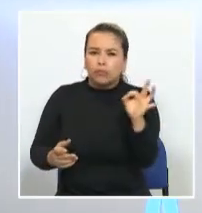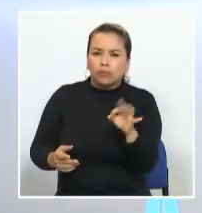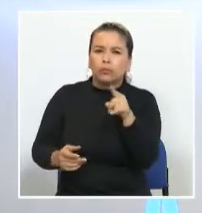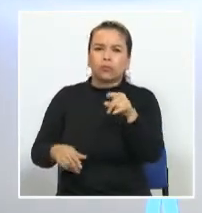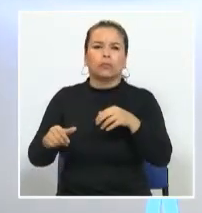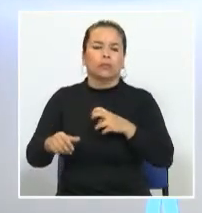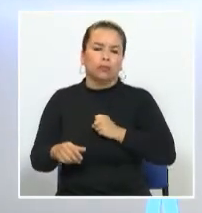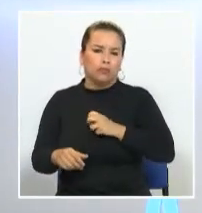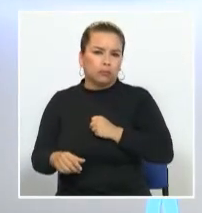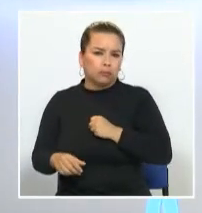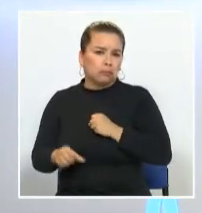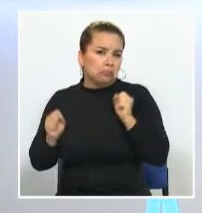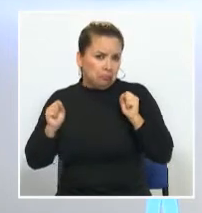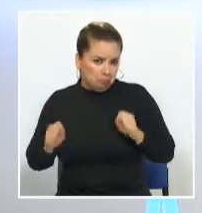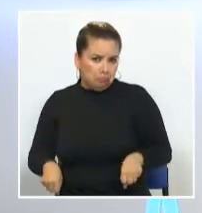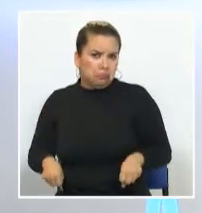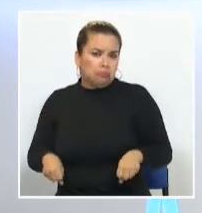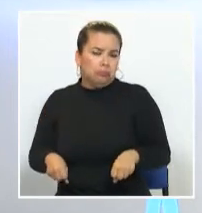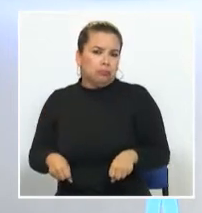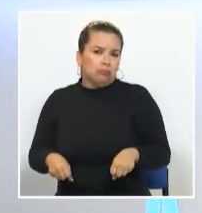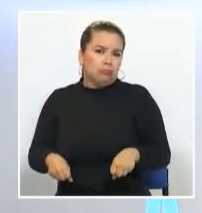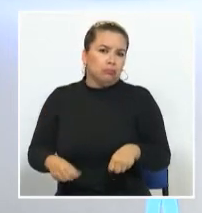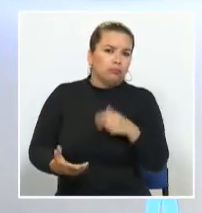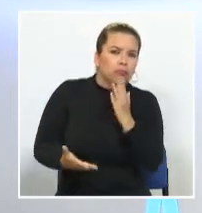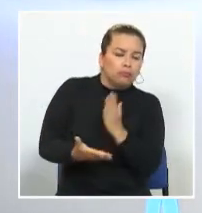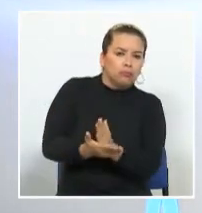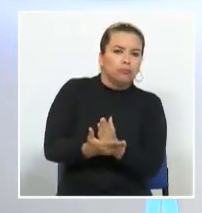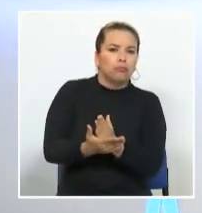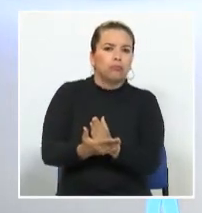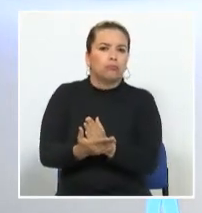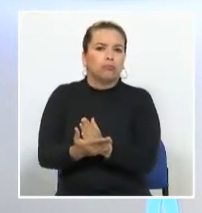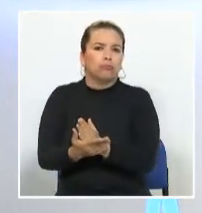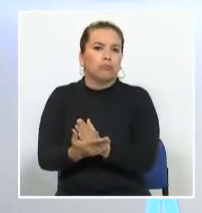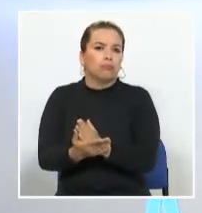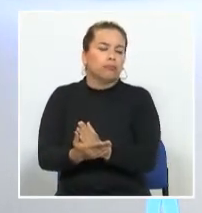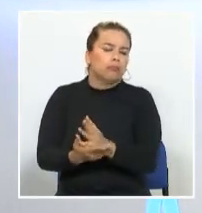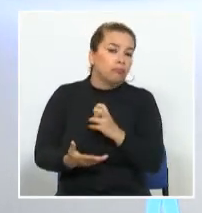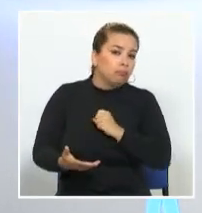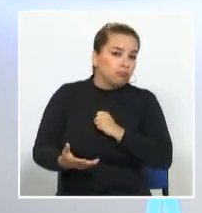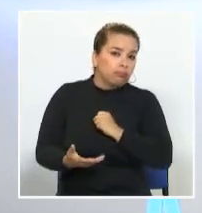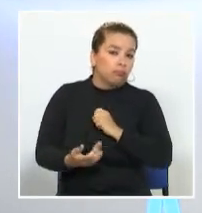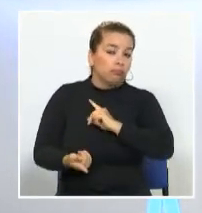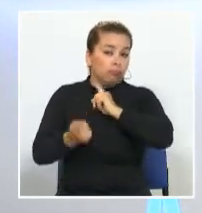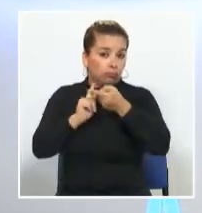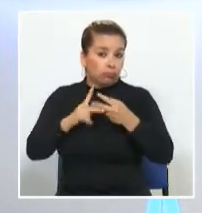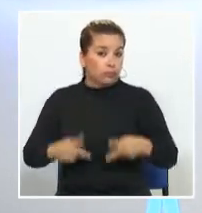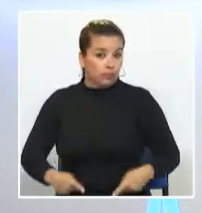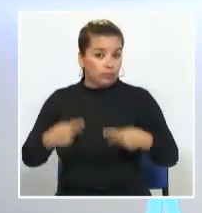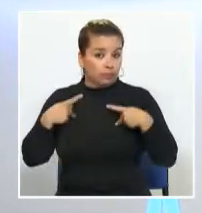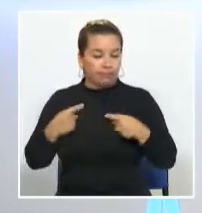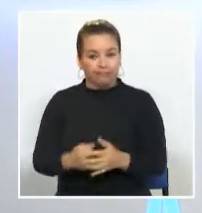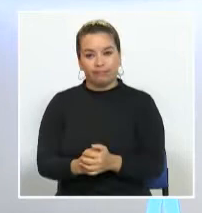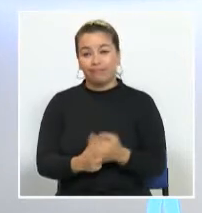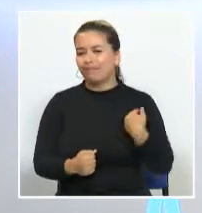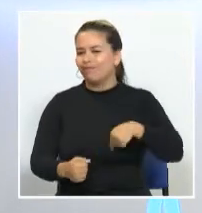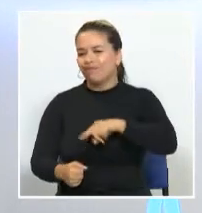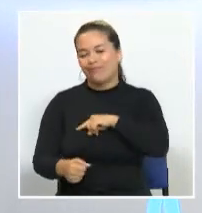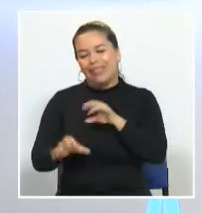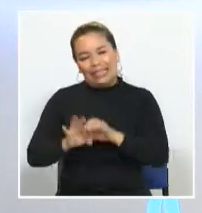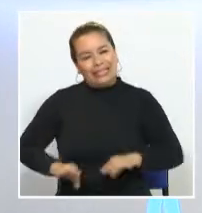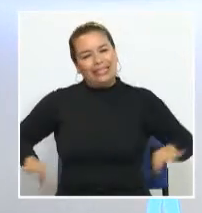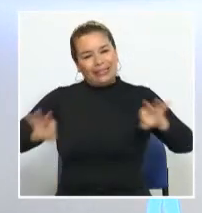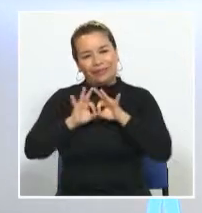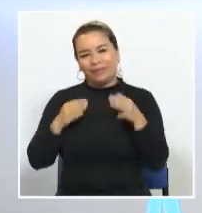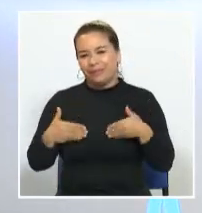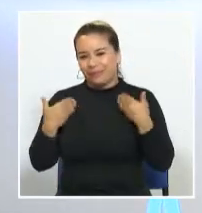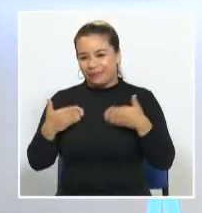podría estar fallando o empezar a fallar si no empieza a hacer cambios en su vida? Para nosotros es muy importante generar conciencia acerca de